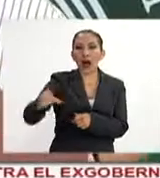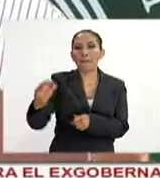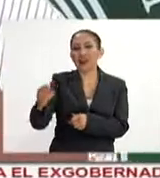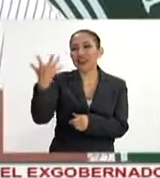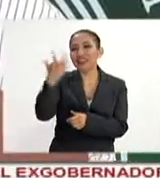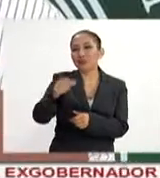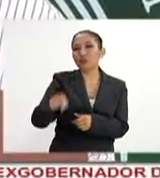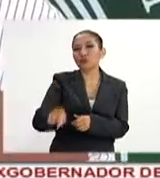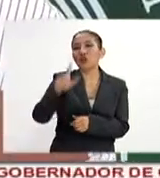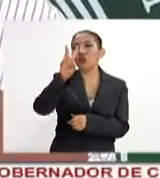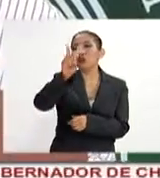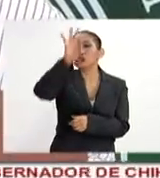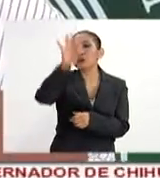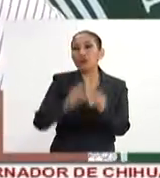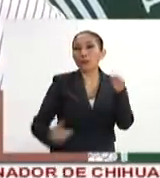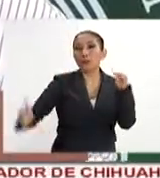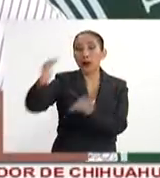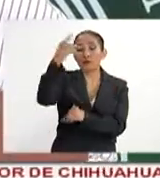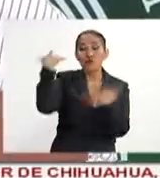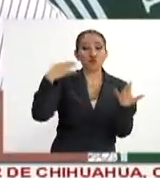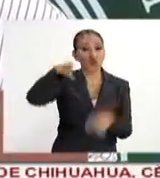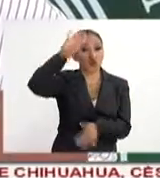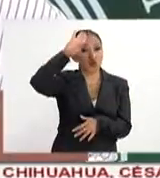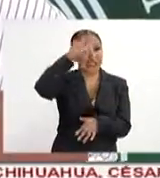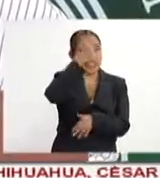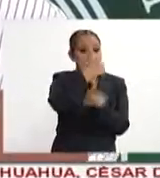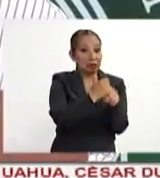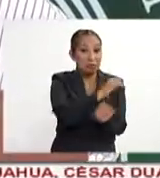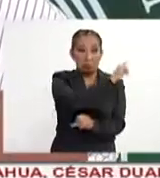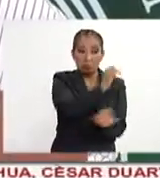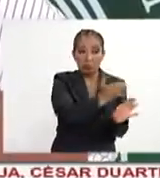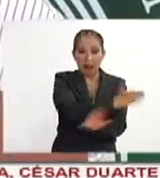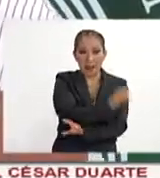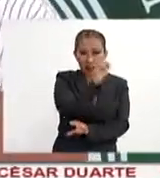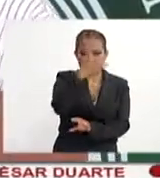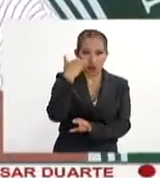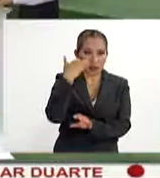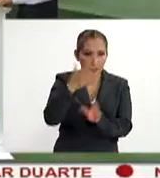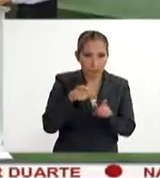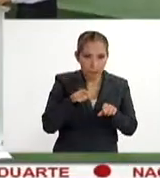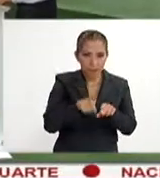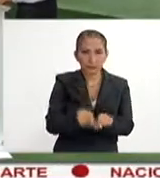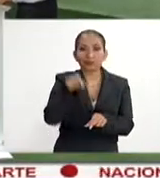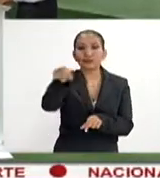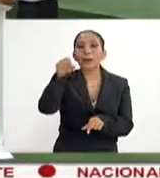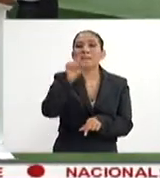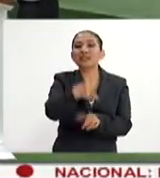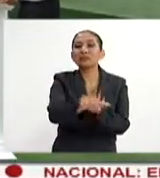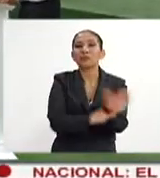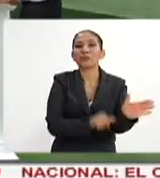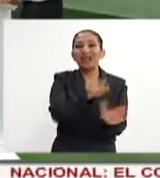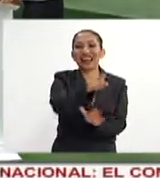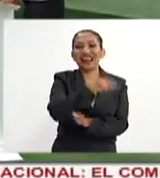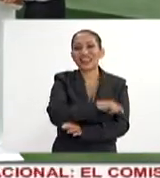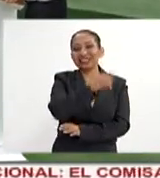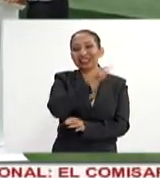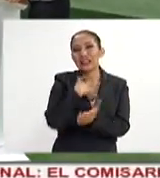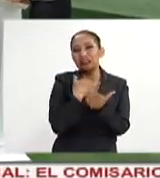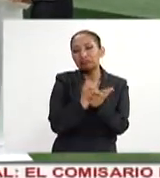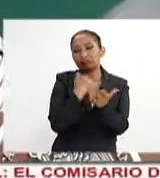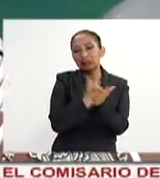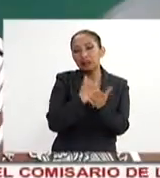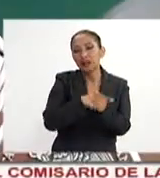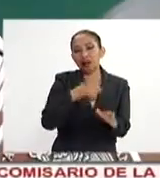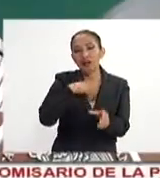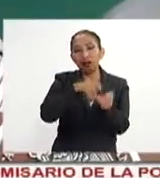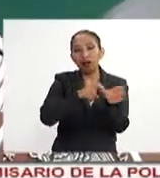crecieron 10.2%, el mayor aumento desde hace 6 años en el mismo periodo. Y en el mismo mes la tasa de desocupación se